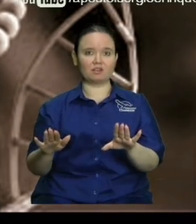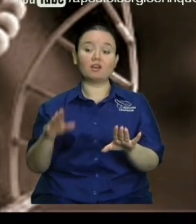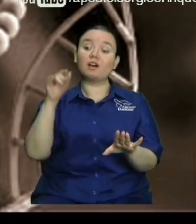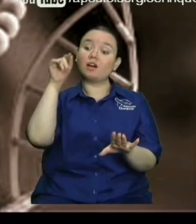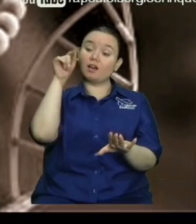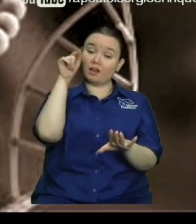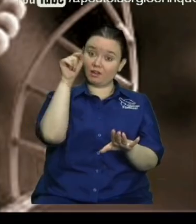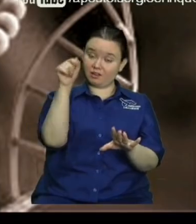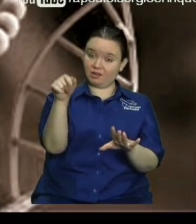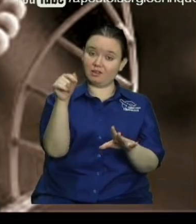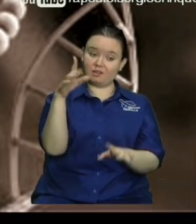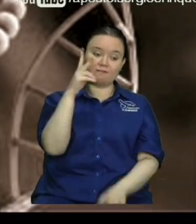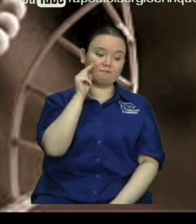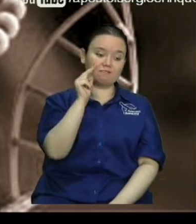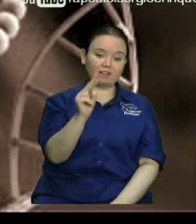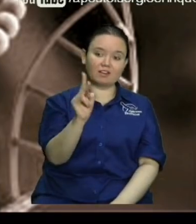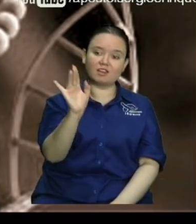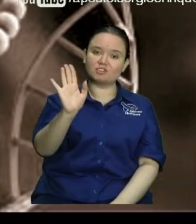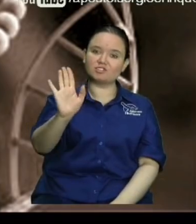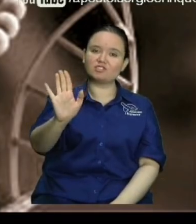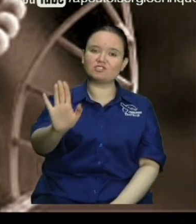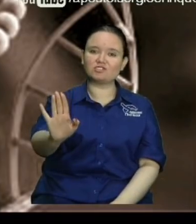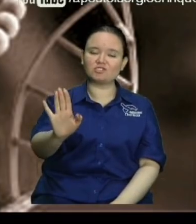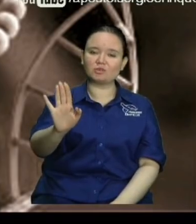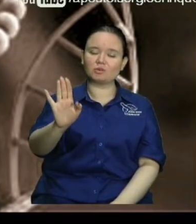verá a su descendencia.